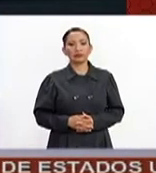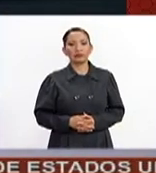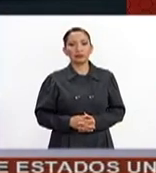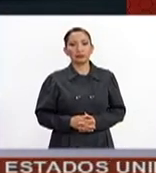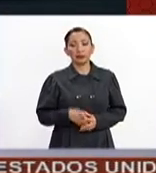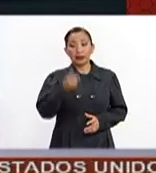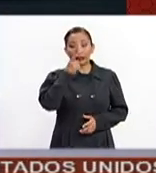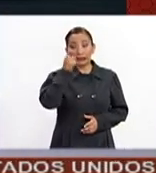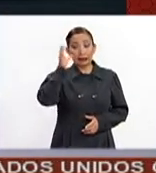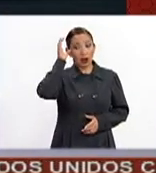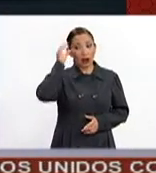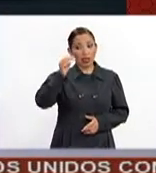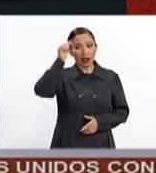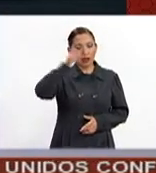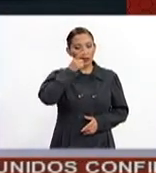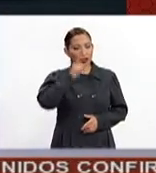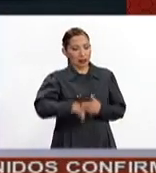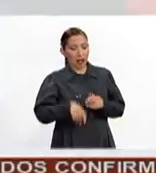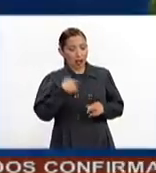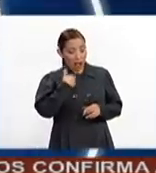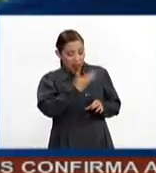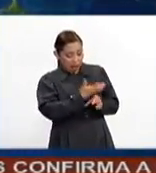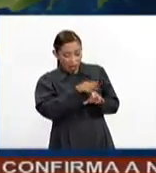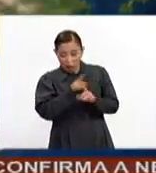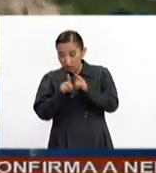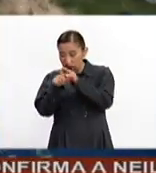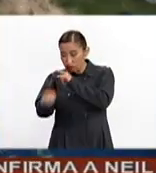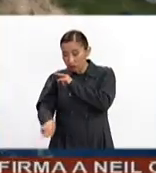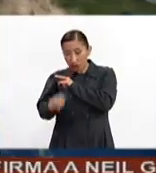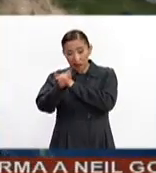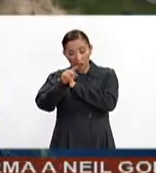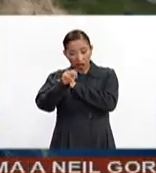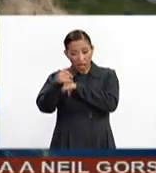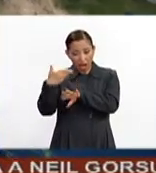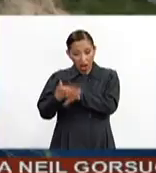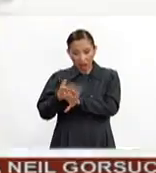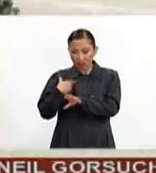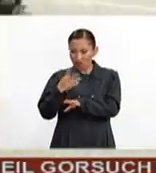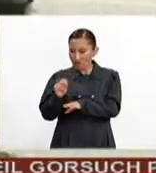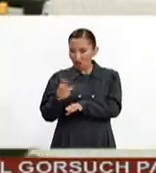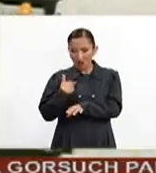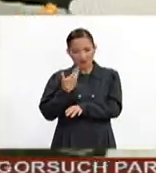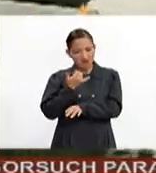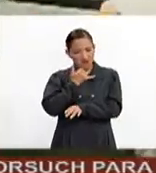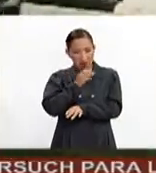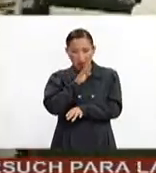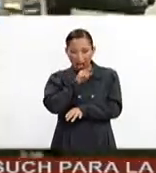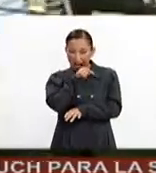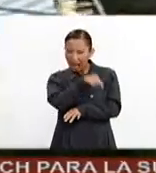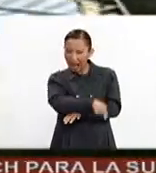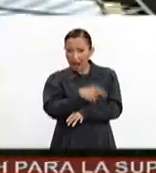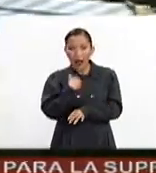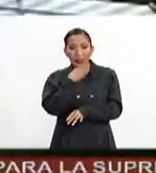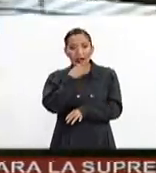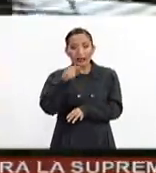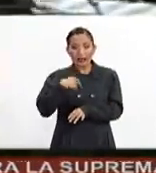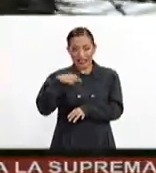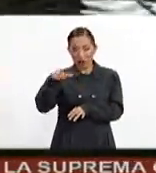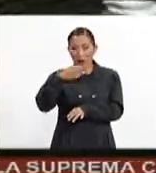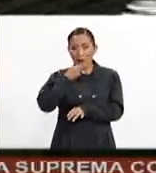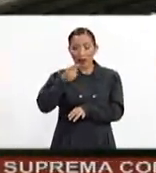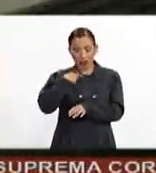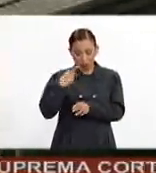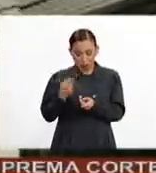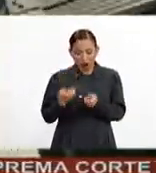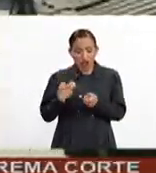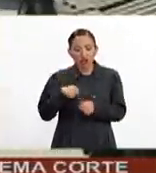Y es que Corea del Norte calificó el ataque de Estados Unidos contra Siria como un hecho imperdonable. Acciones como esas, asegura Pyongyang,